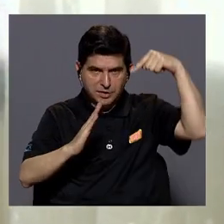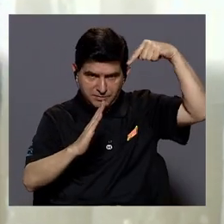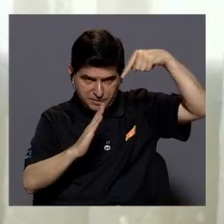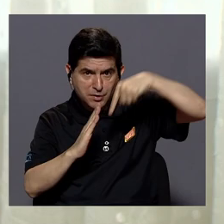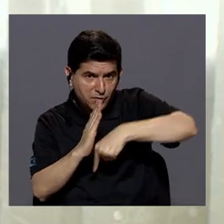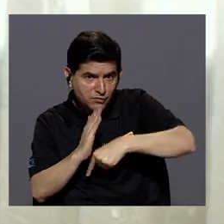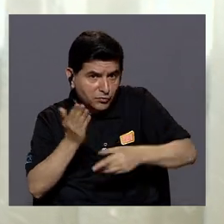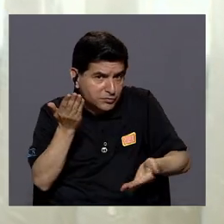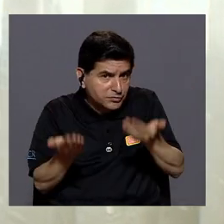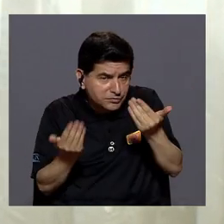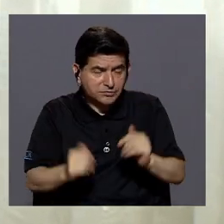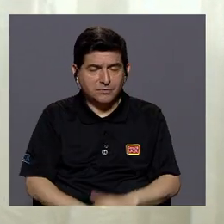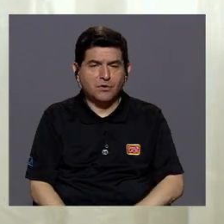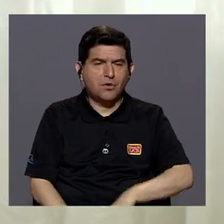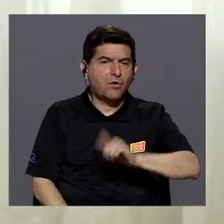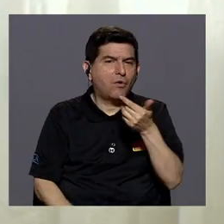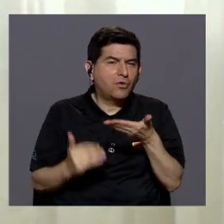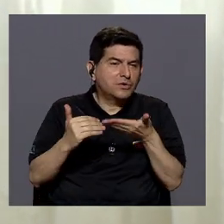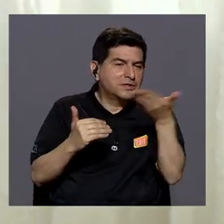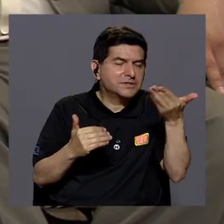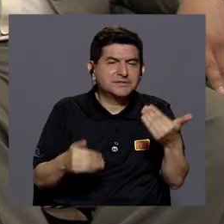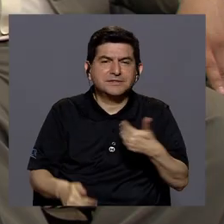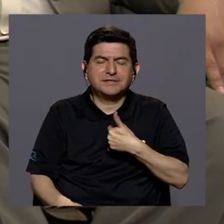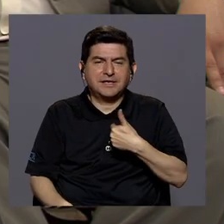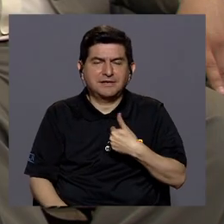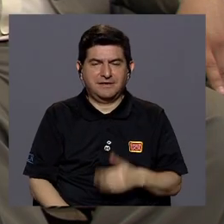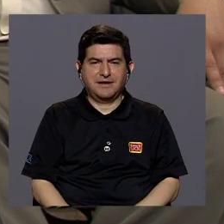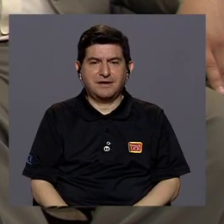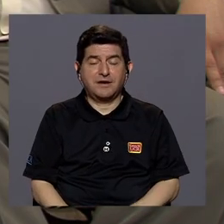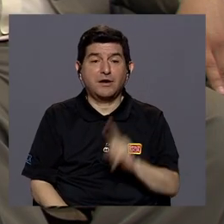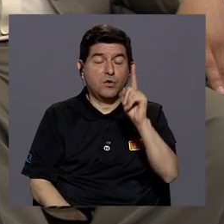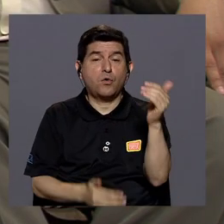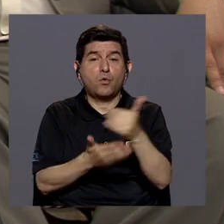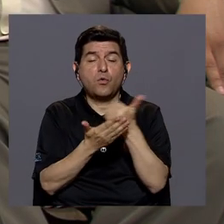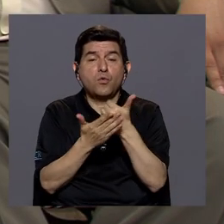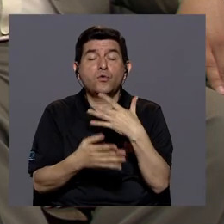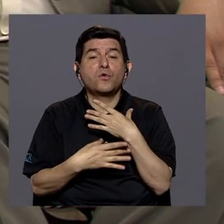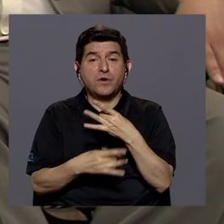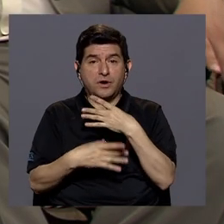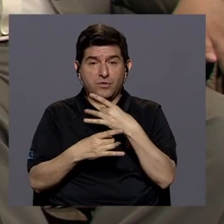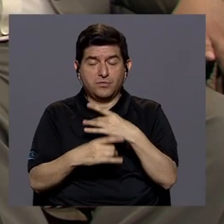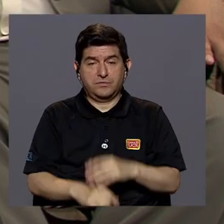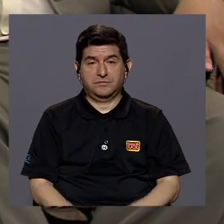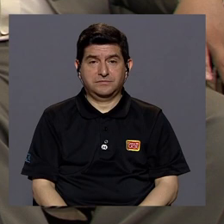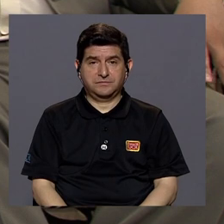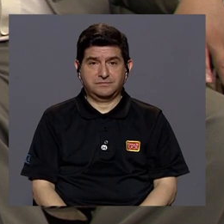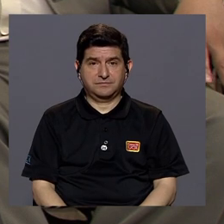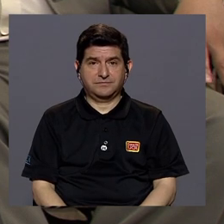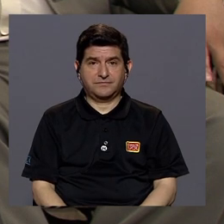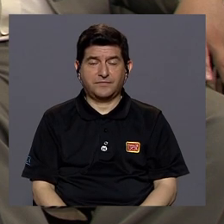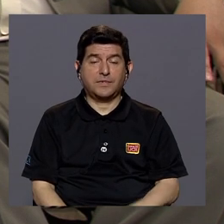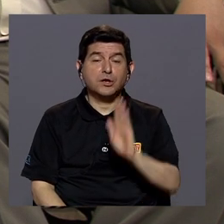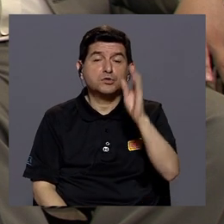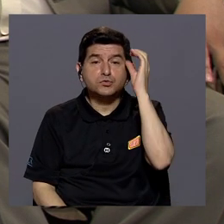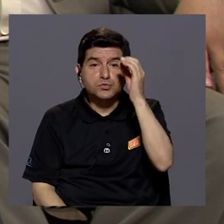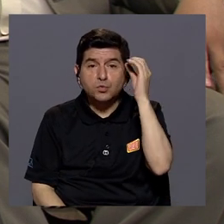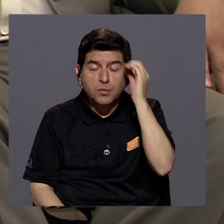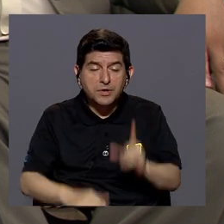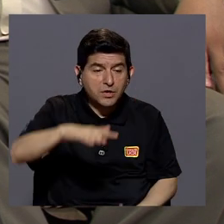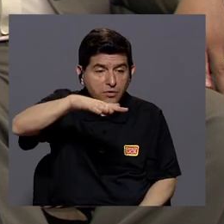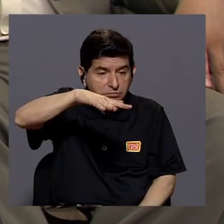de alguna manera. Hay otra cosa que tiene, que es un recurso muy interesante, y es que su opinión